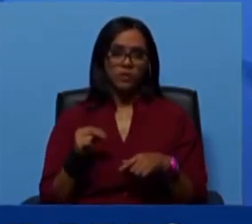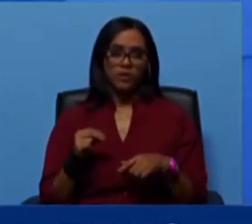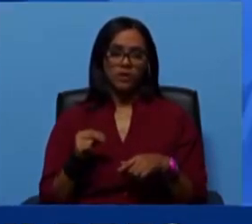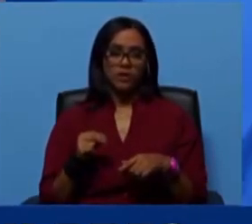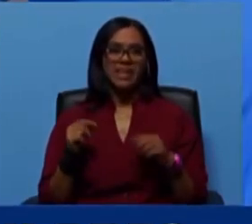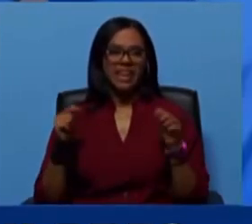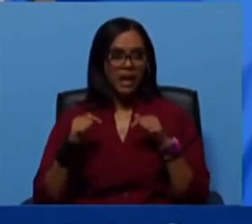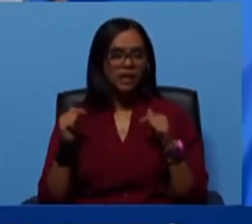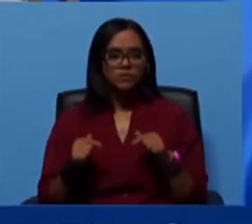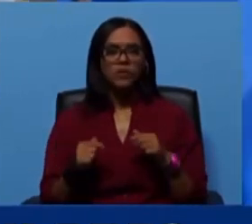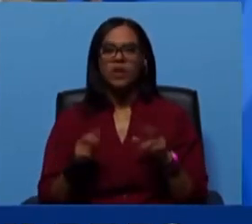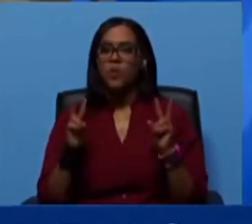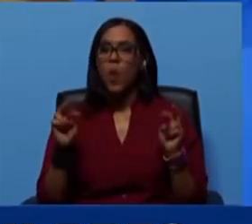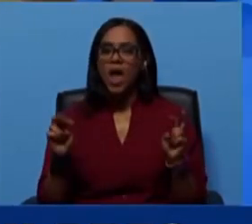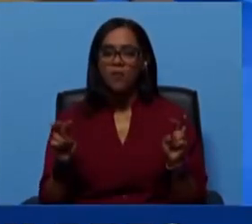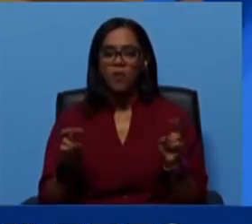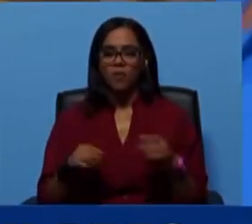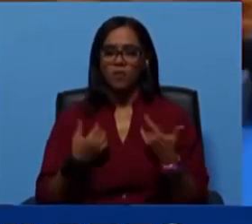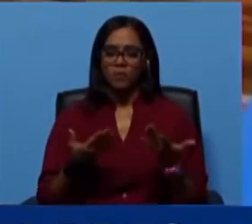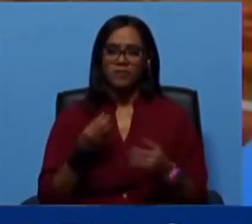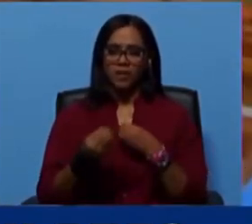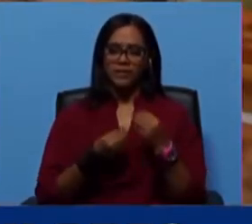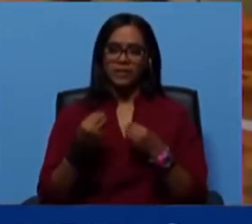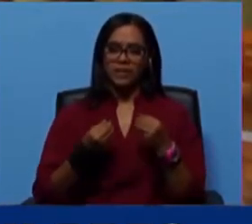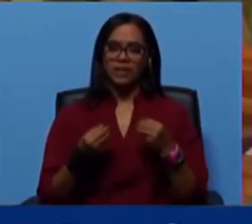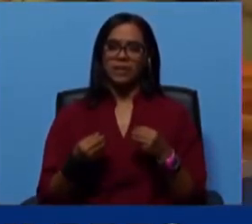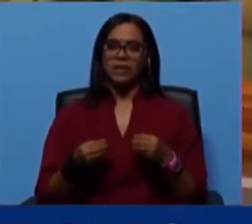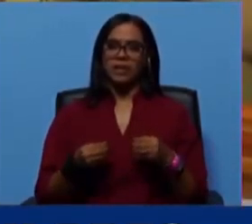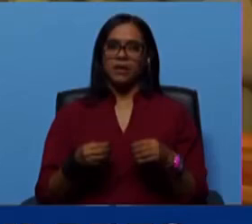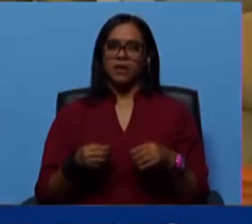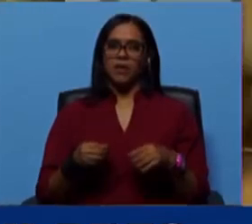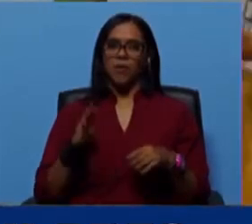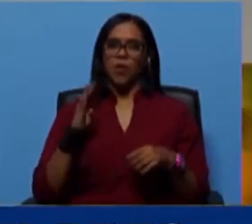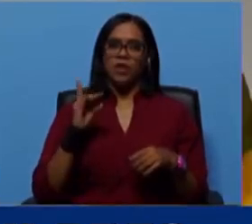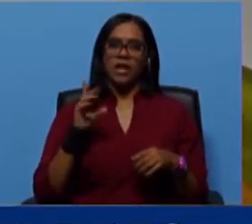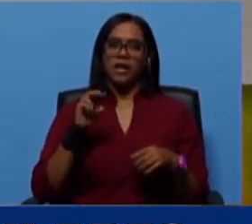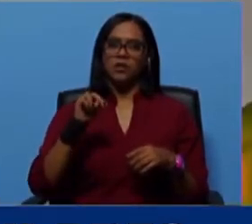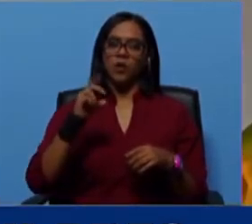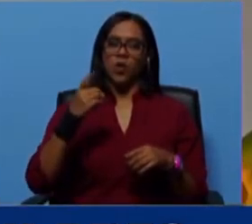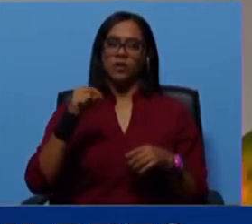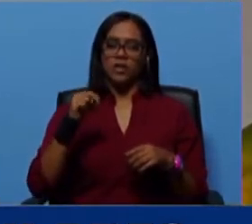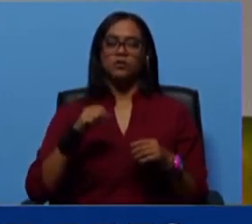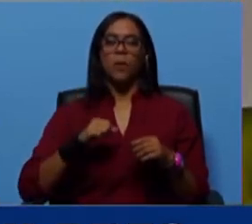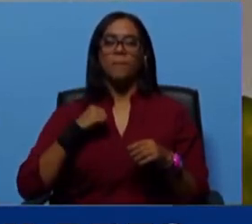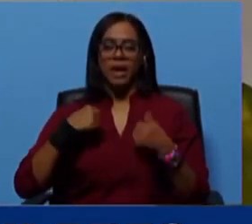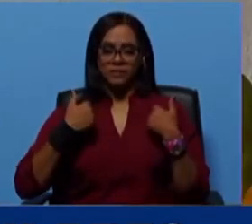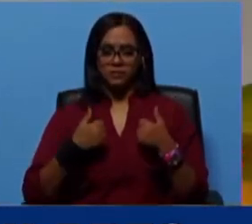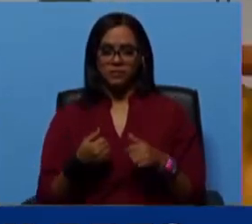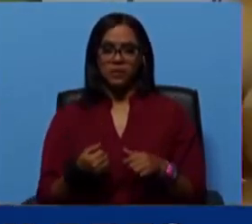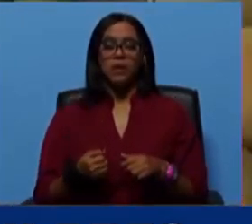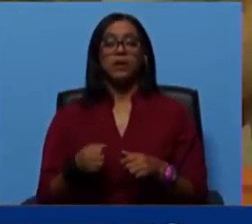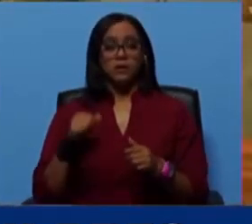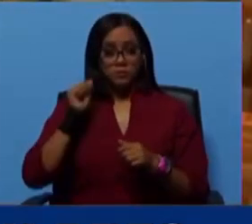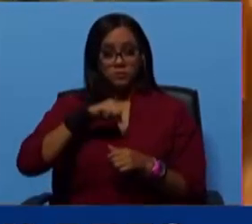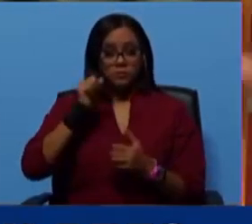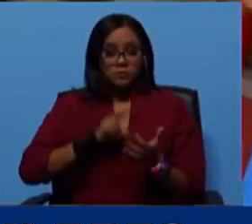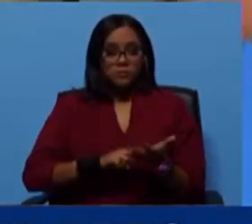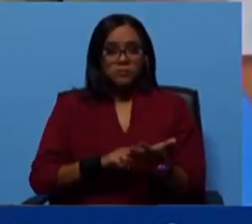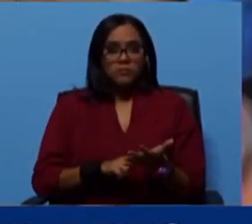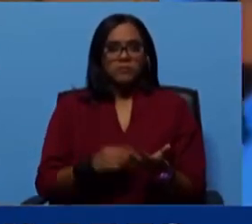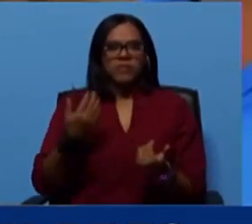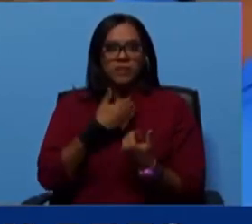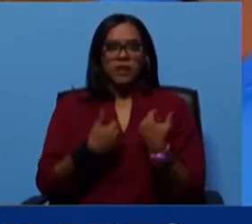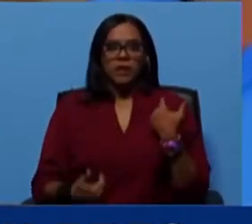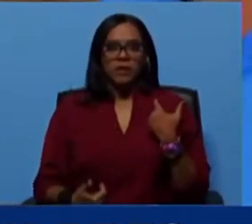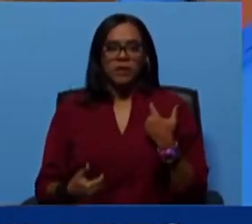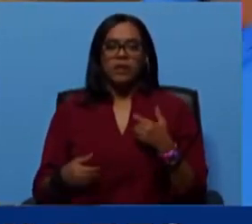reciente. O sea, ¿cuándo comenzaron ustedes a instalar estas bodegas? En este caso la bodega Doña Ligia, pero son más, ¿no? Sí, correcto. Bueno, fíjate, cuando el presidente lanzó la